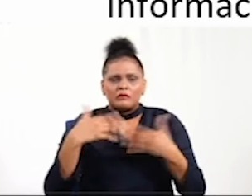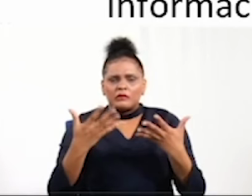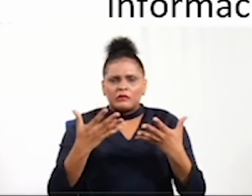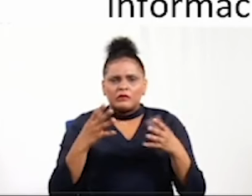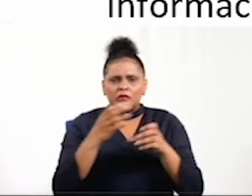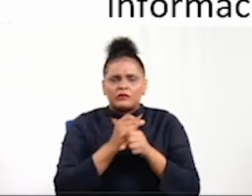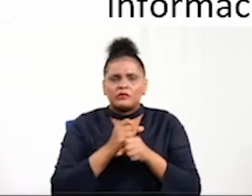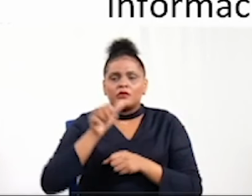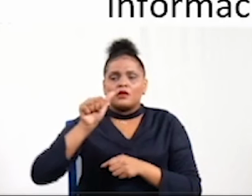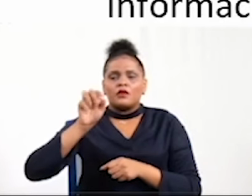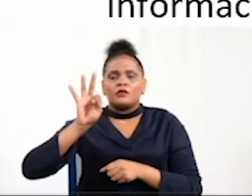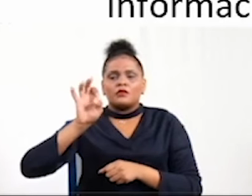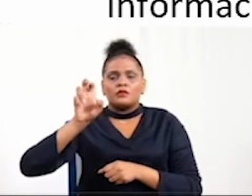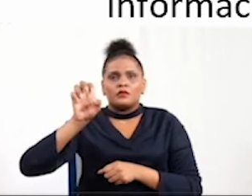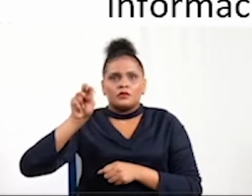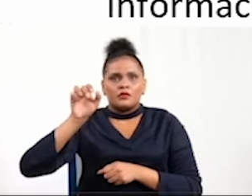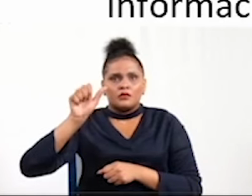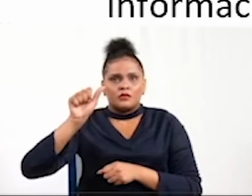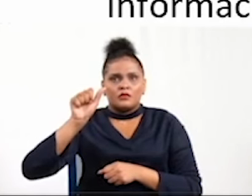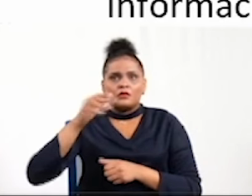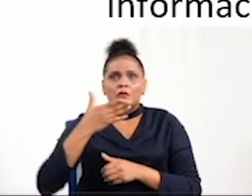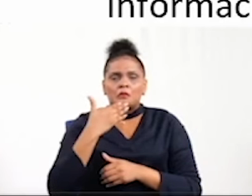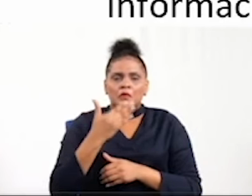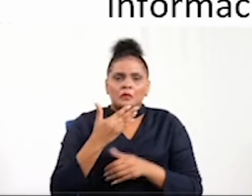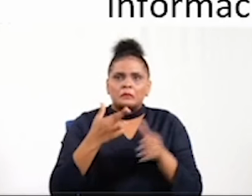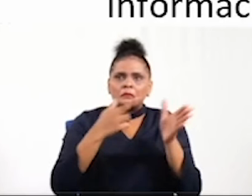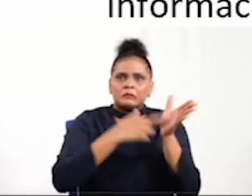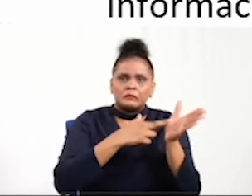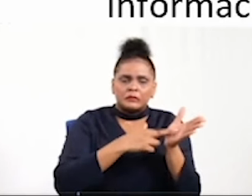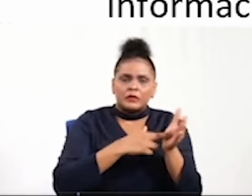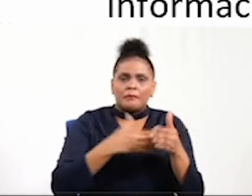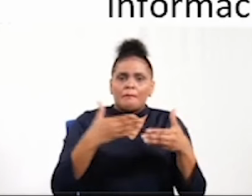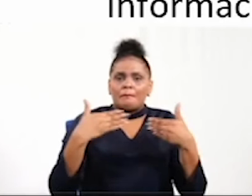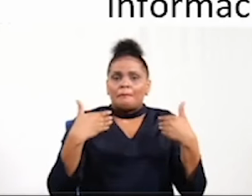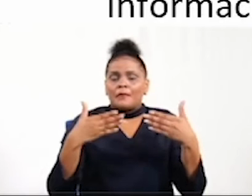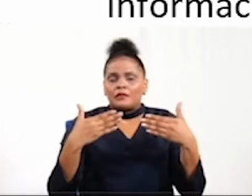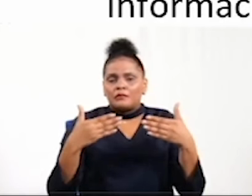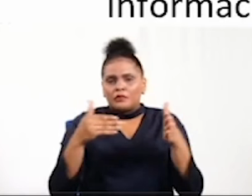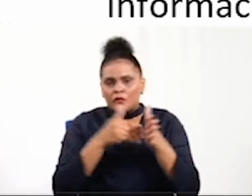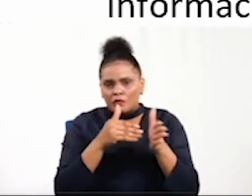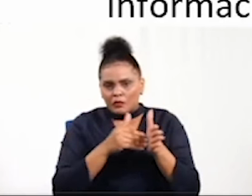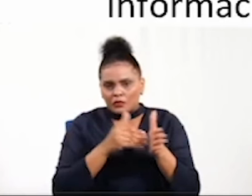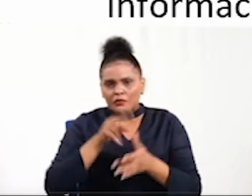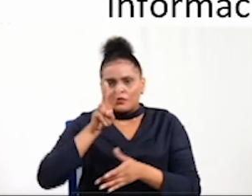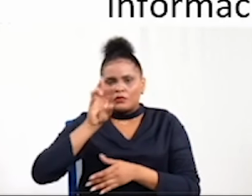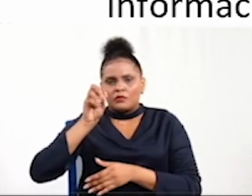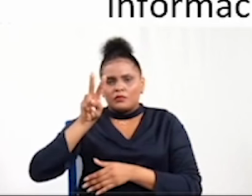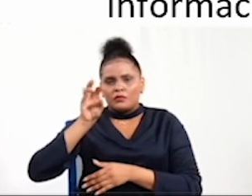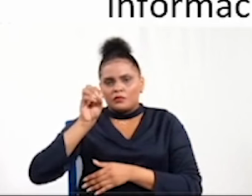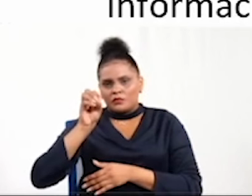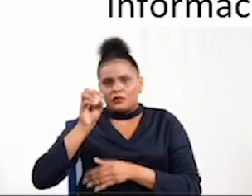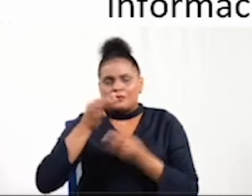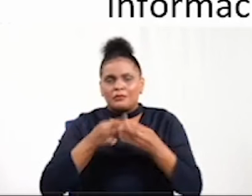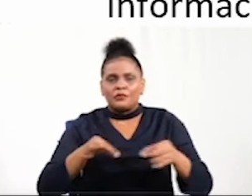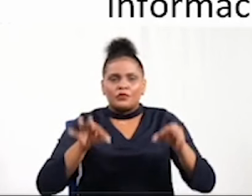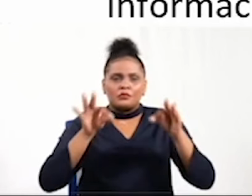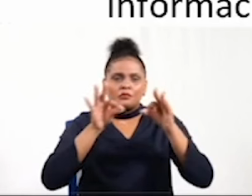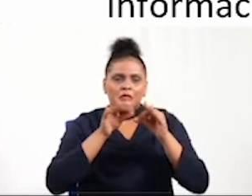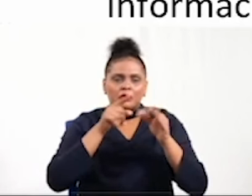nos permitió digamos asentar el mecanismo asentado la herramienta a producir un importante